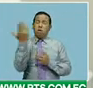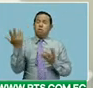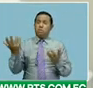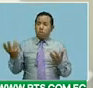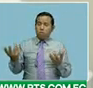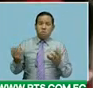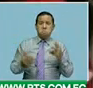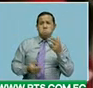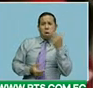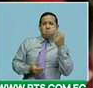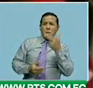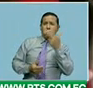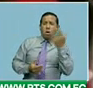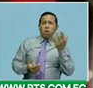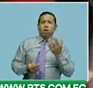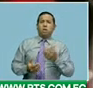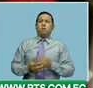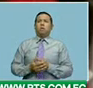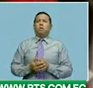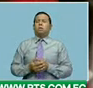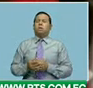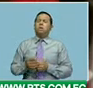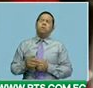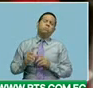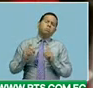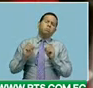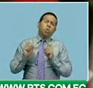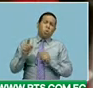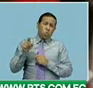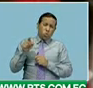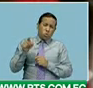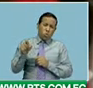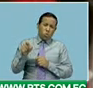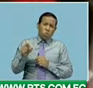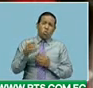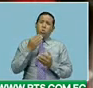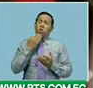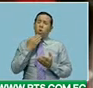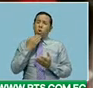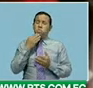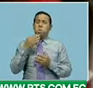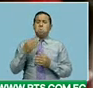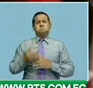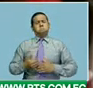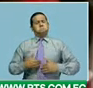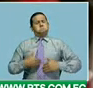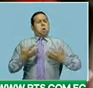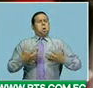cambio de votos. Usted no puede usar a la policía demostrando su prepotencia